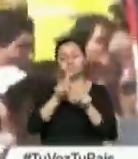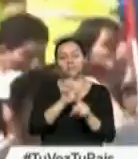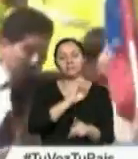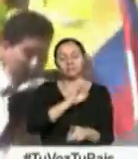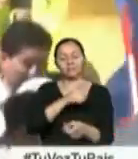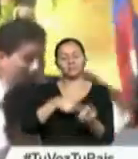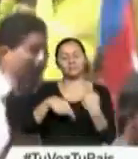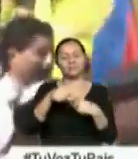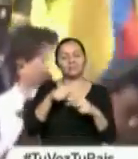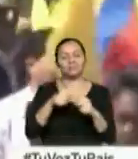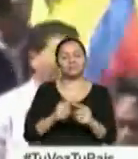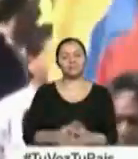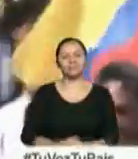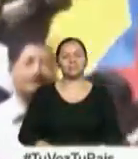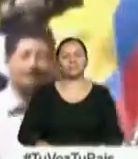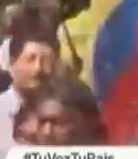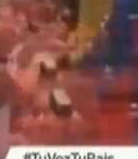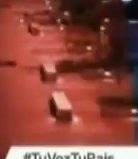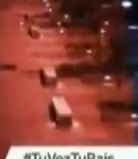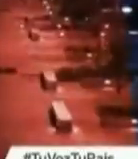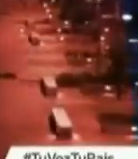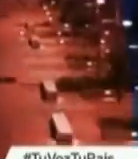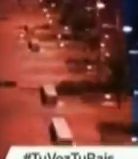ético. Regresamos en un momento.